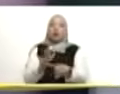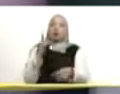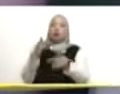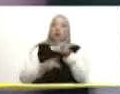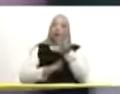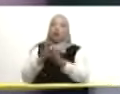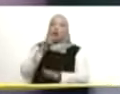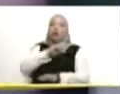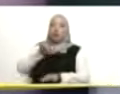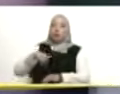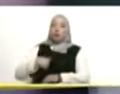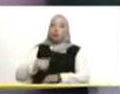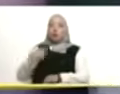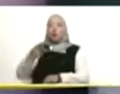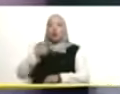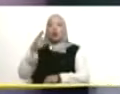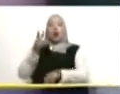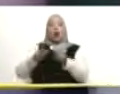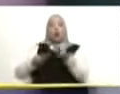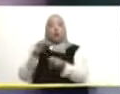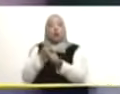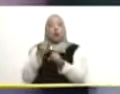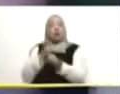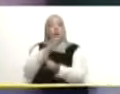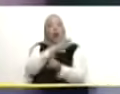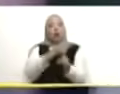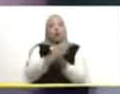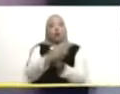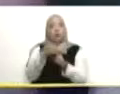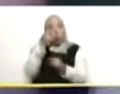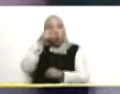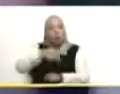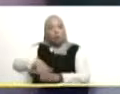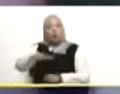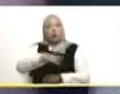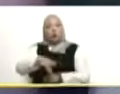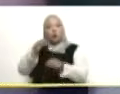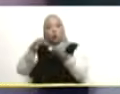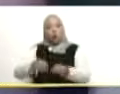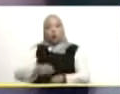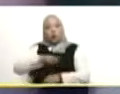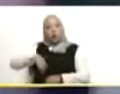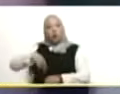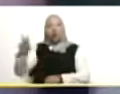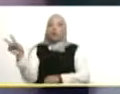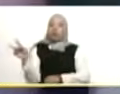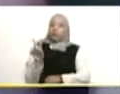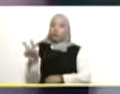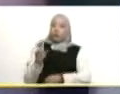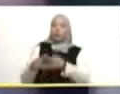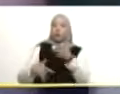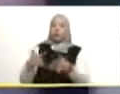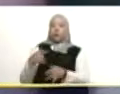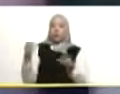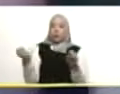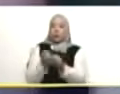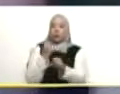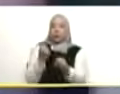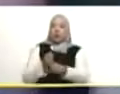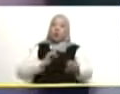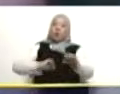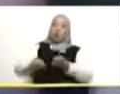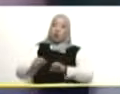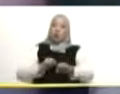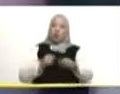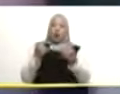sus voces también para expresar su cultura, de sus pueblos, el reconocimiento de nuestro país, puedan hacerlo a través de este movimiento y